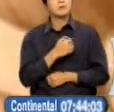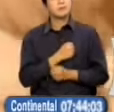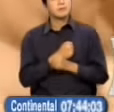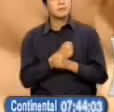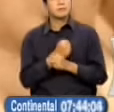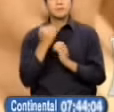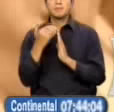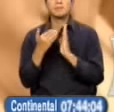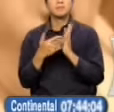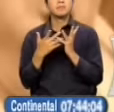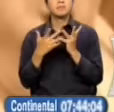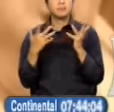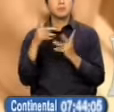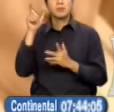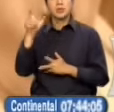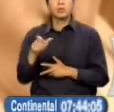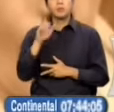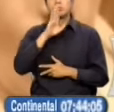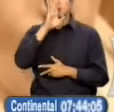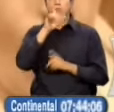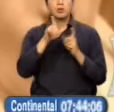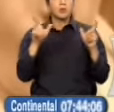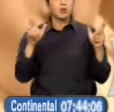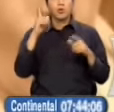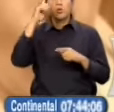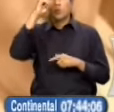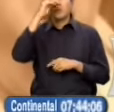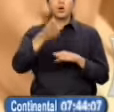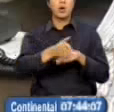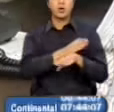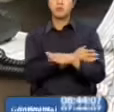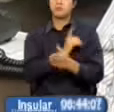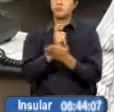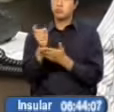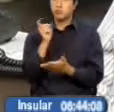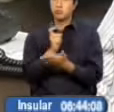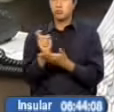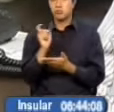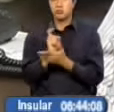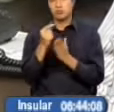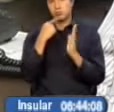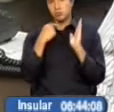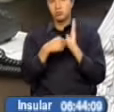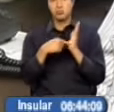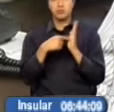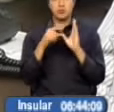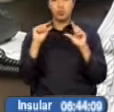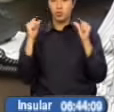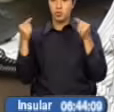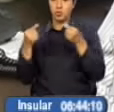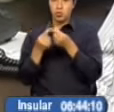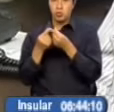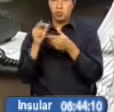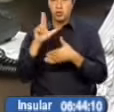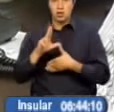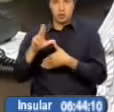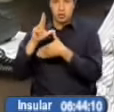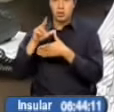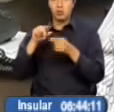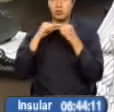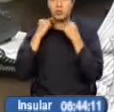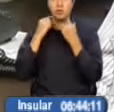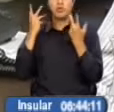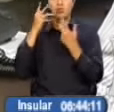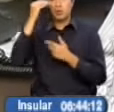evangelio proaño siempre fue perseguido por los gobiernos de turno había una reunión de obispos de américa latina' en río